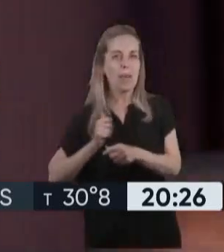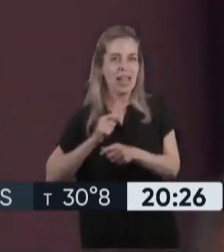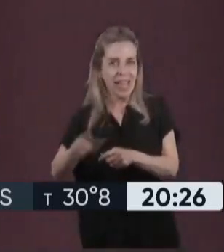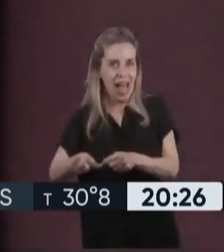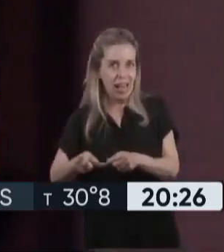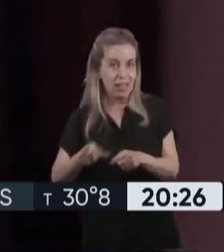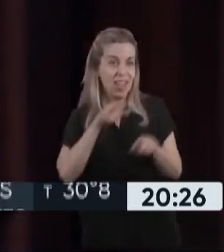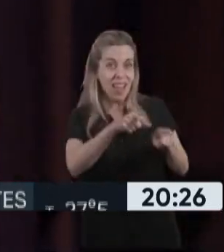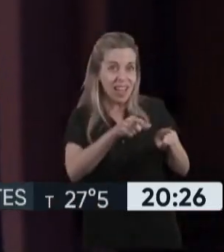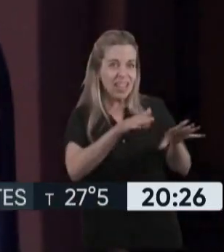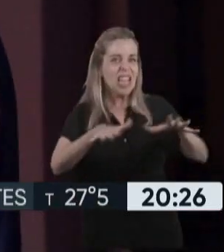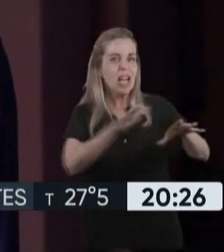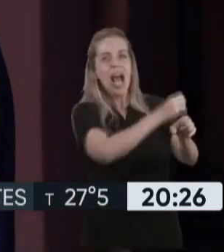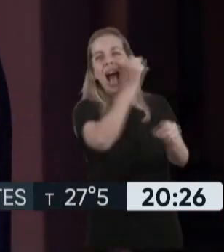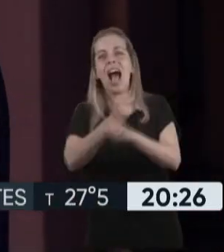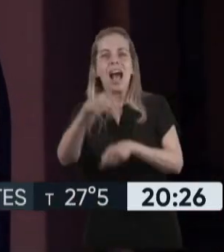Sigue hasta hoy,